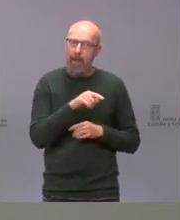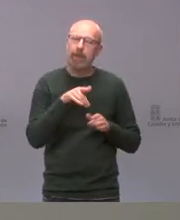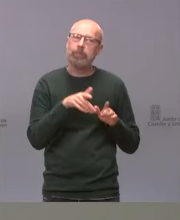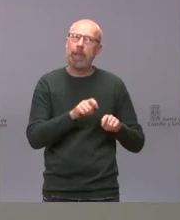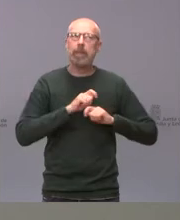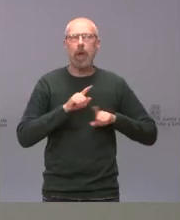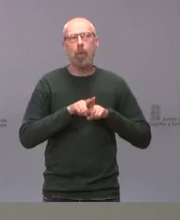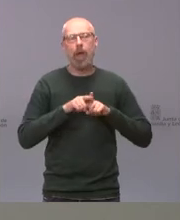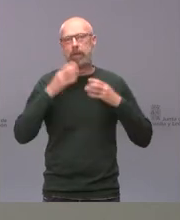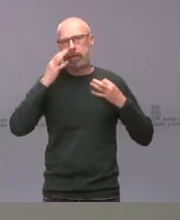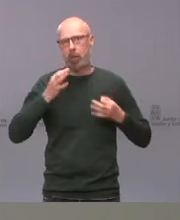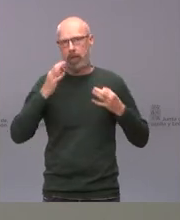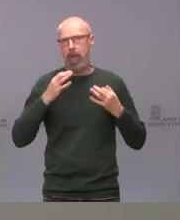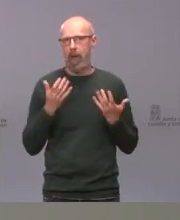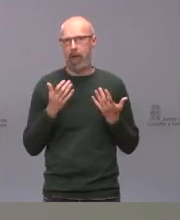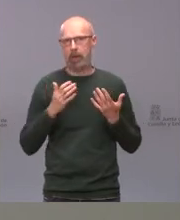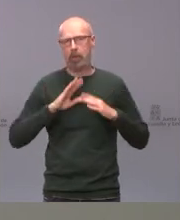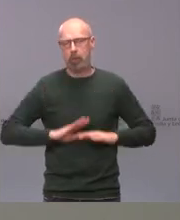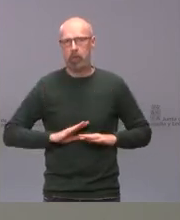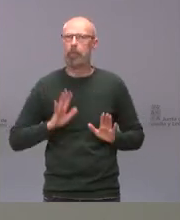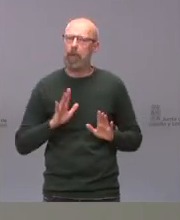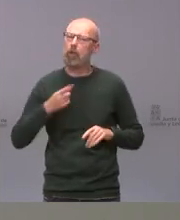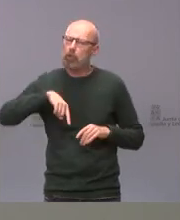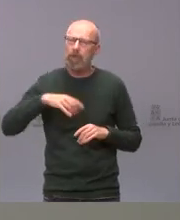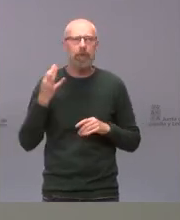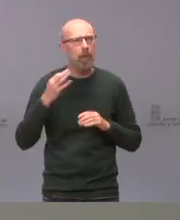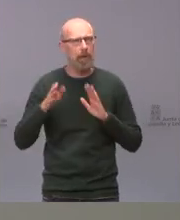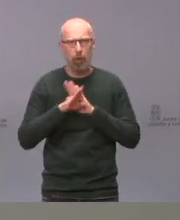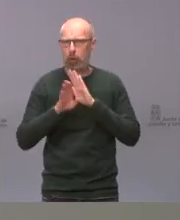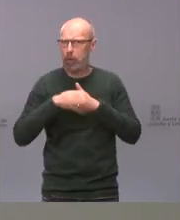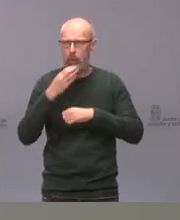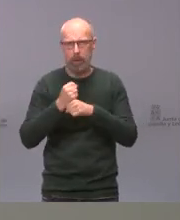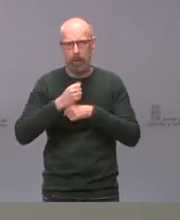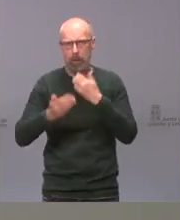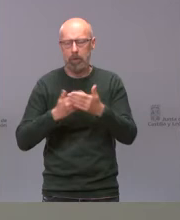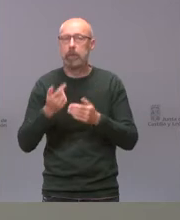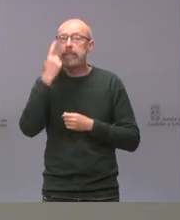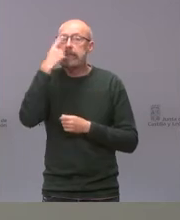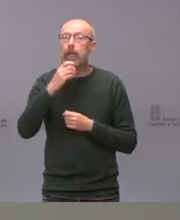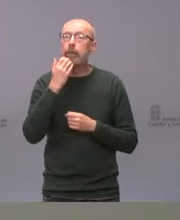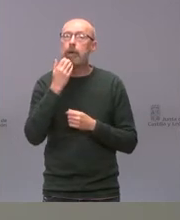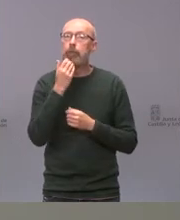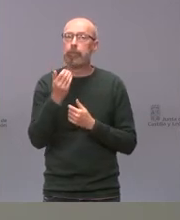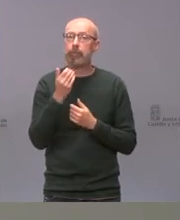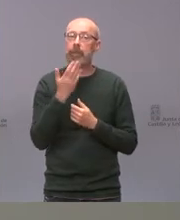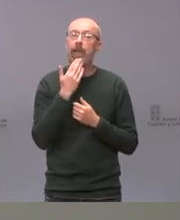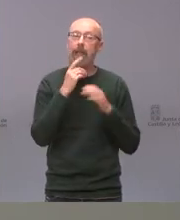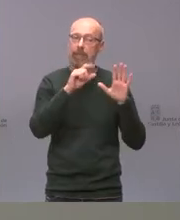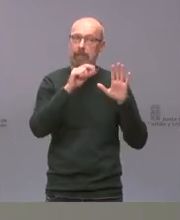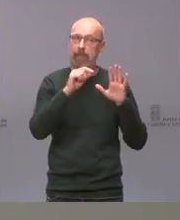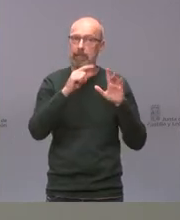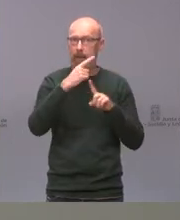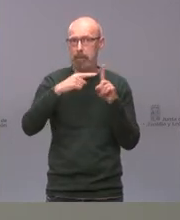cierto nivel de seguridad, pero tenemos que seguir trabajando. Sabemos que la media de personas vacunadas de más de 60 años en España